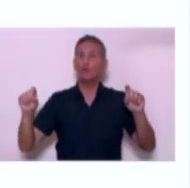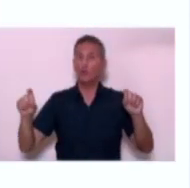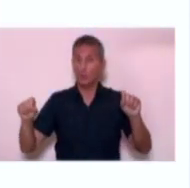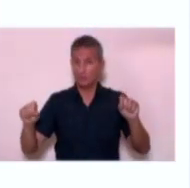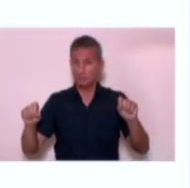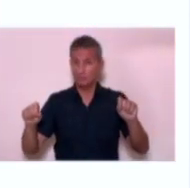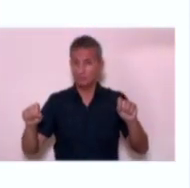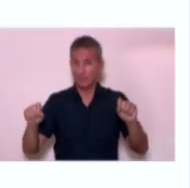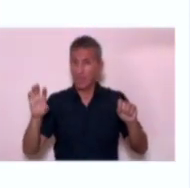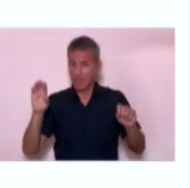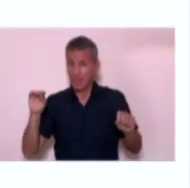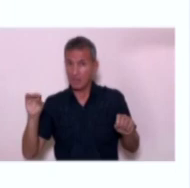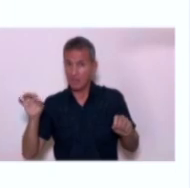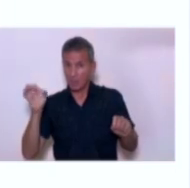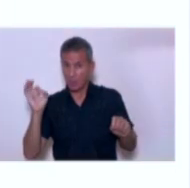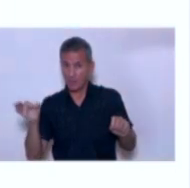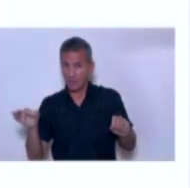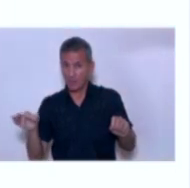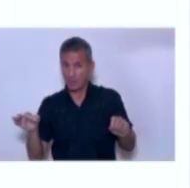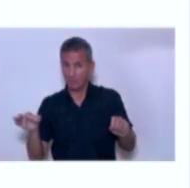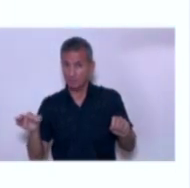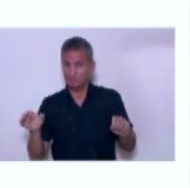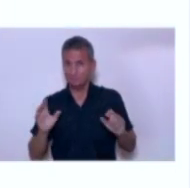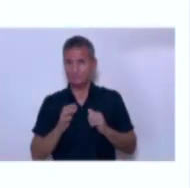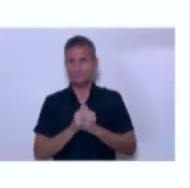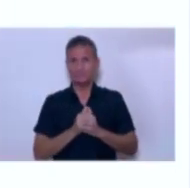jugarán. Estoy en lo cierto, ¿verdad?